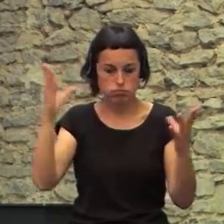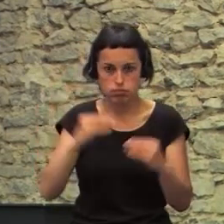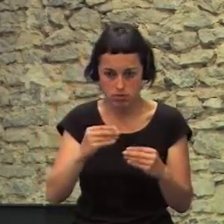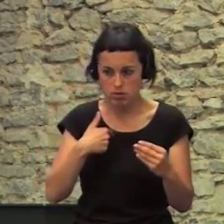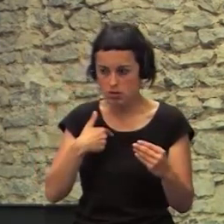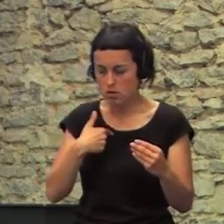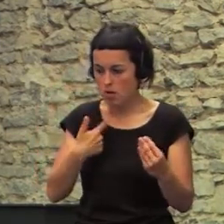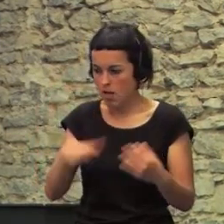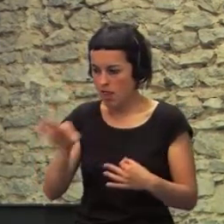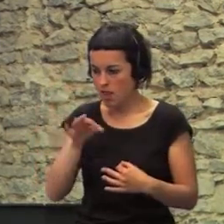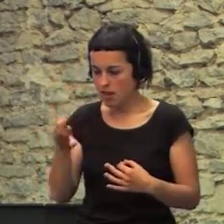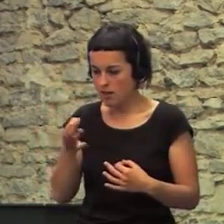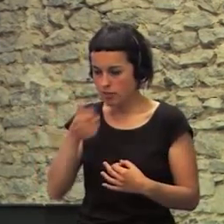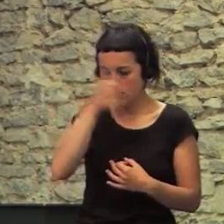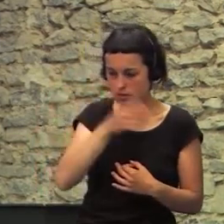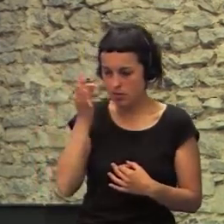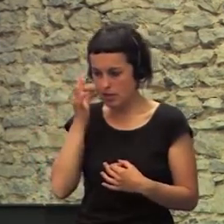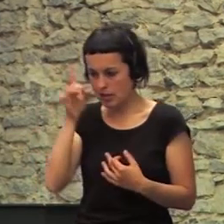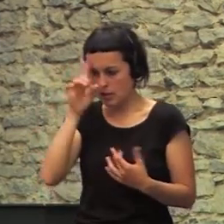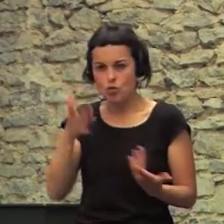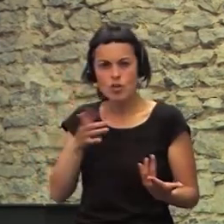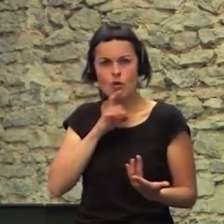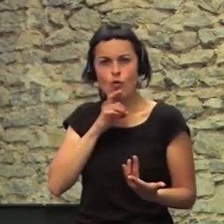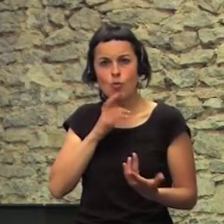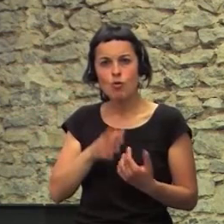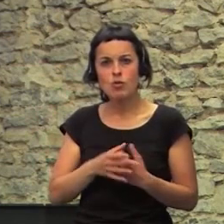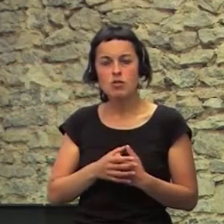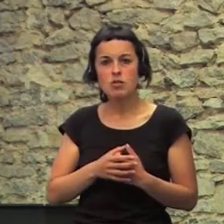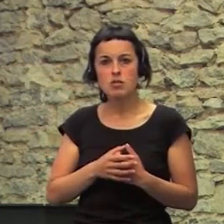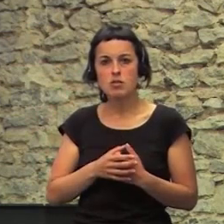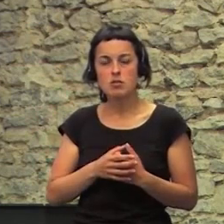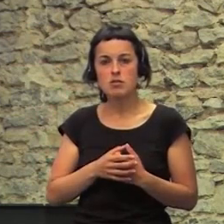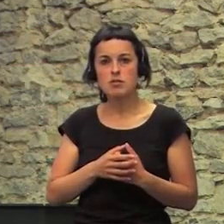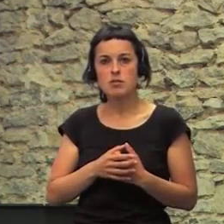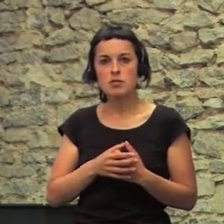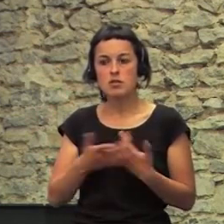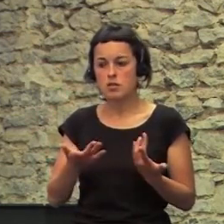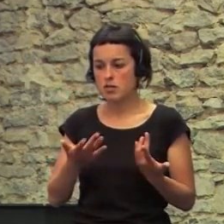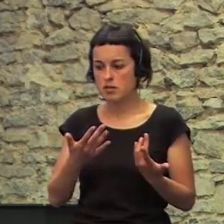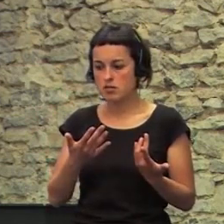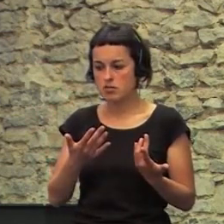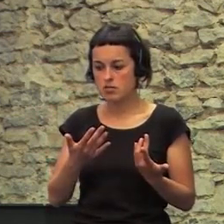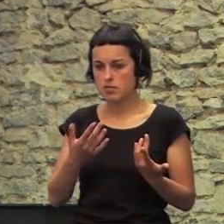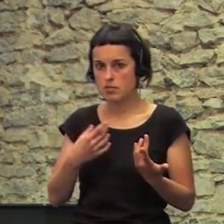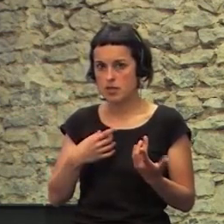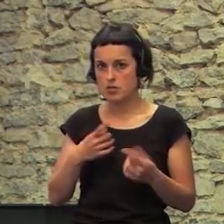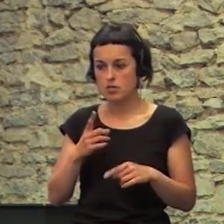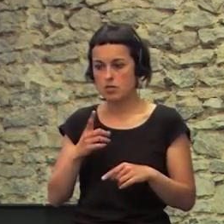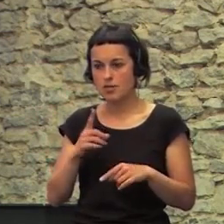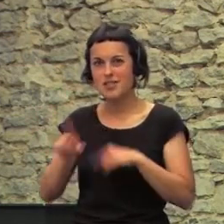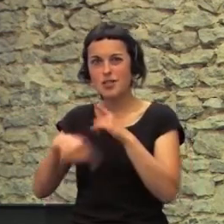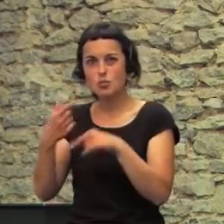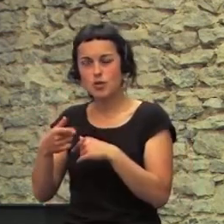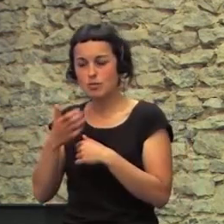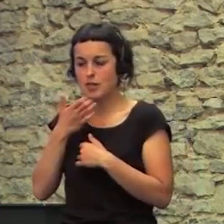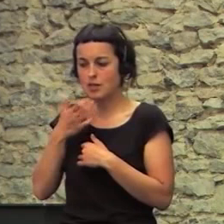decir cuestiones muy complicadas y que tienen además que ver qué estrategias de afrontamiento tienen con respecto al contar, ¿no? Qué gestión